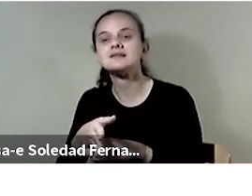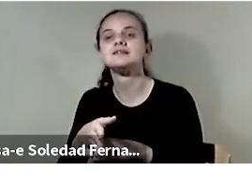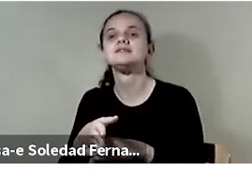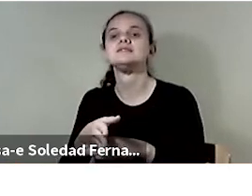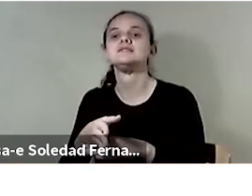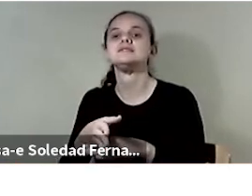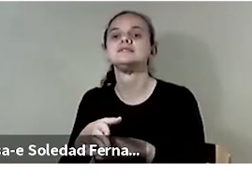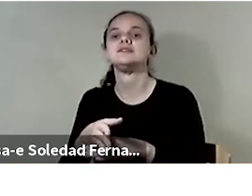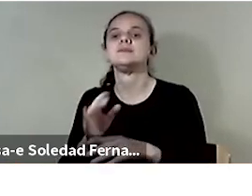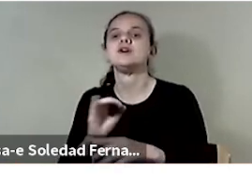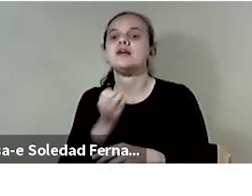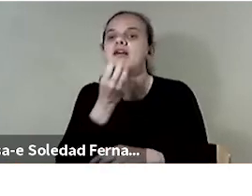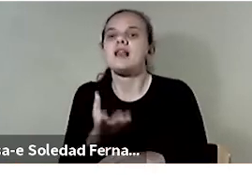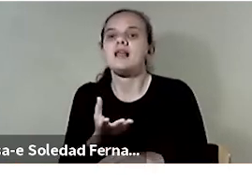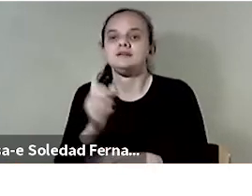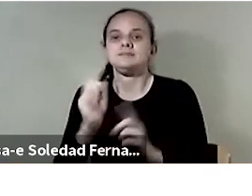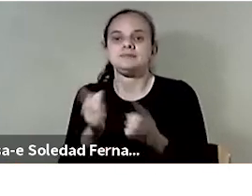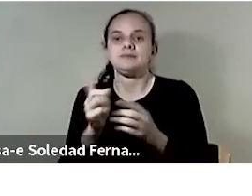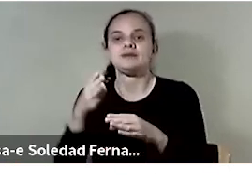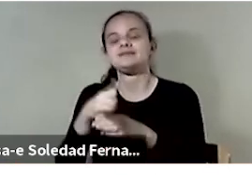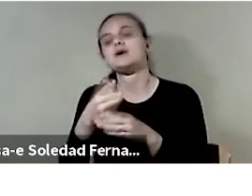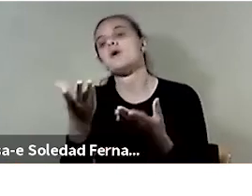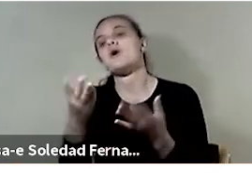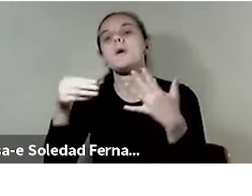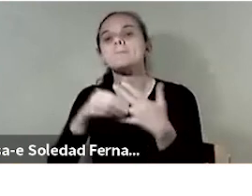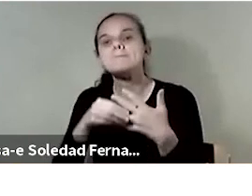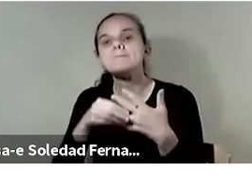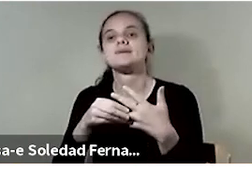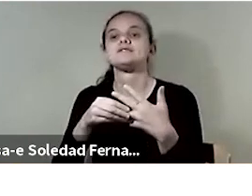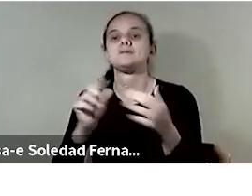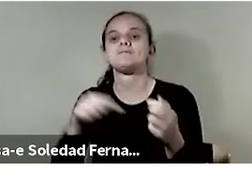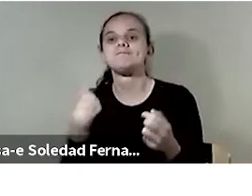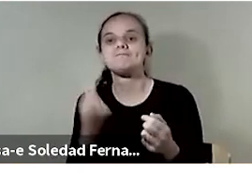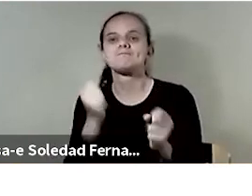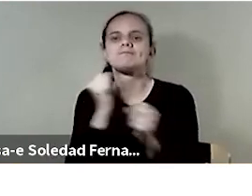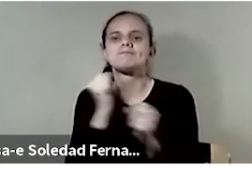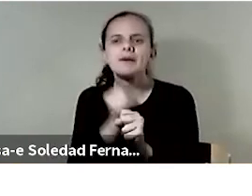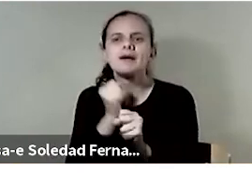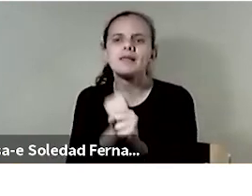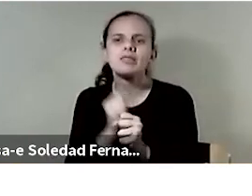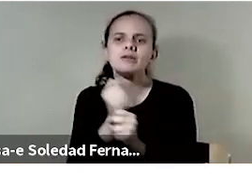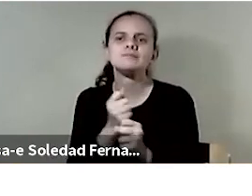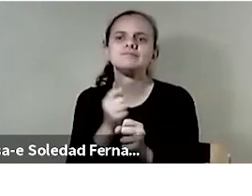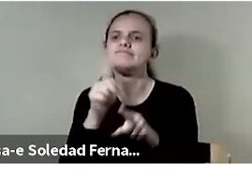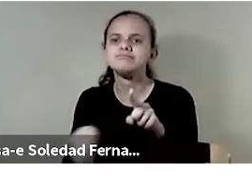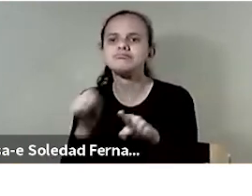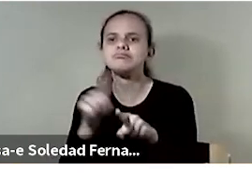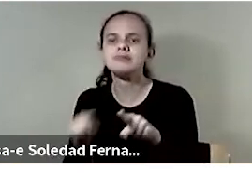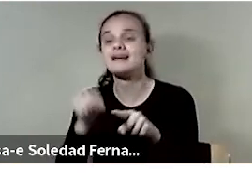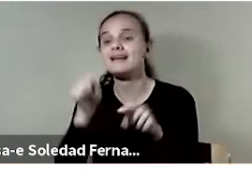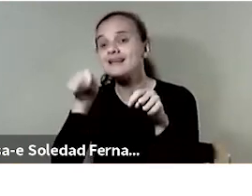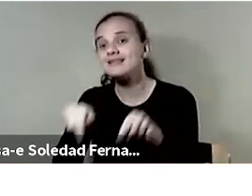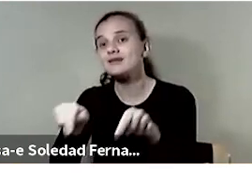muchas páginas donde van a encontrar un link que dice accesibilidad, y cuando entren van a tener esto que es como una declaración de accesibilidad, que es un compromiso